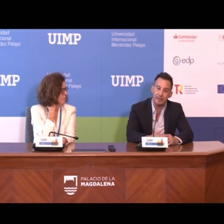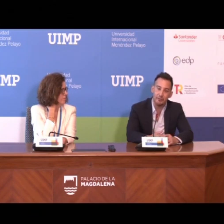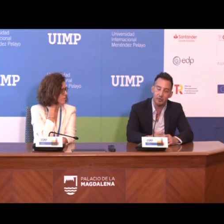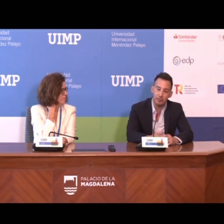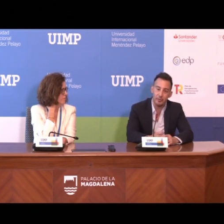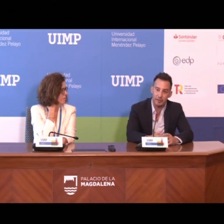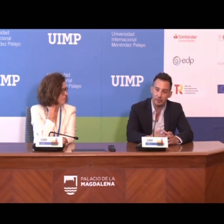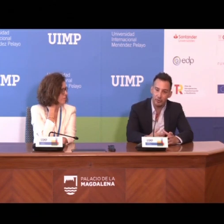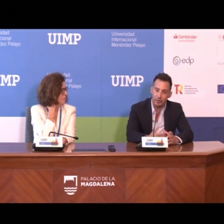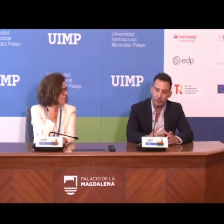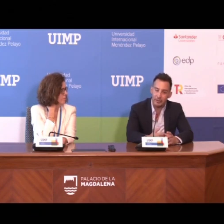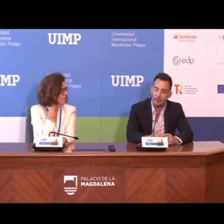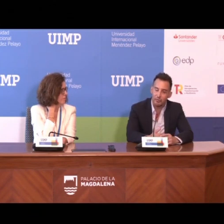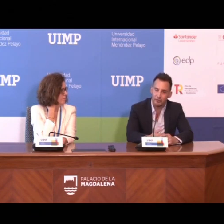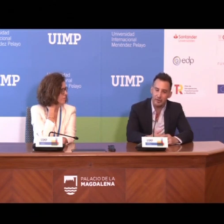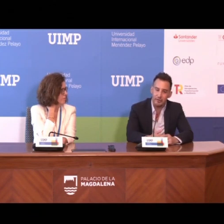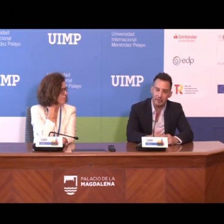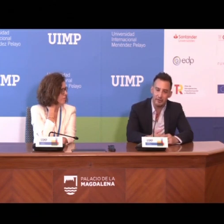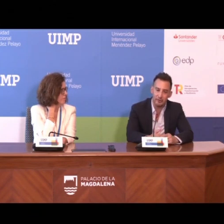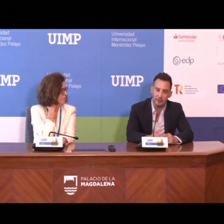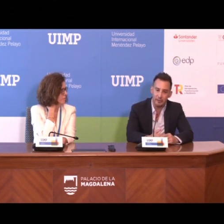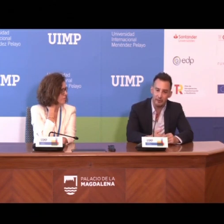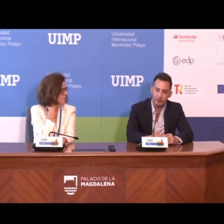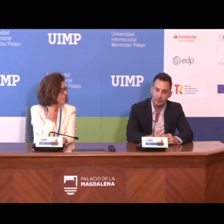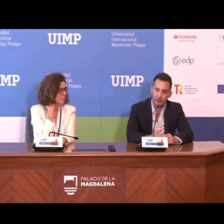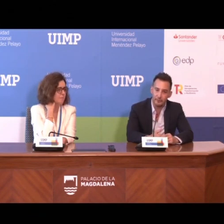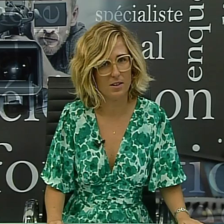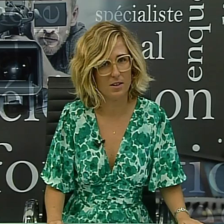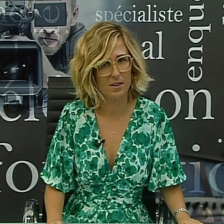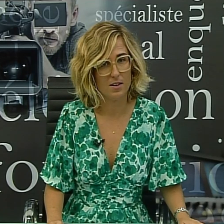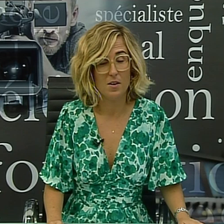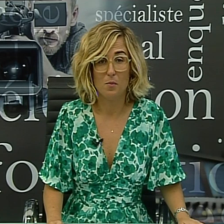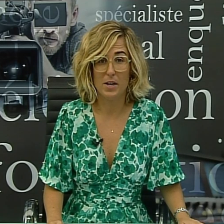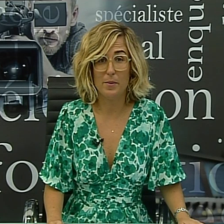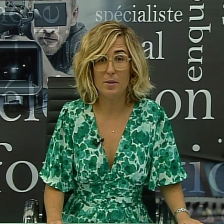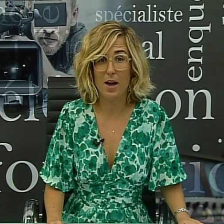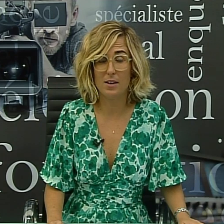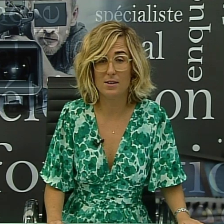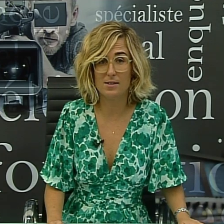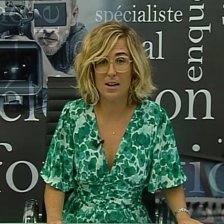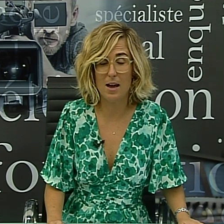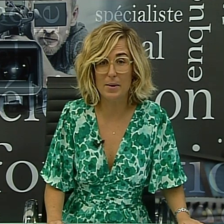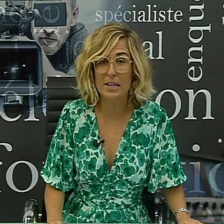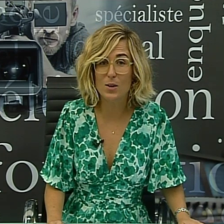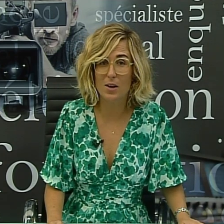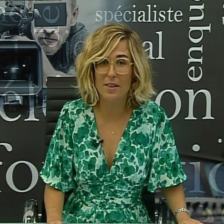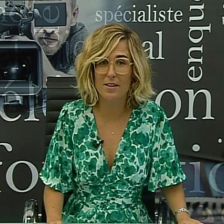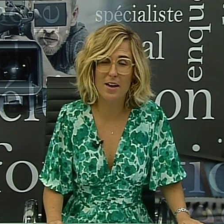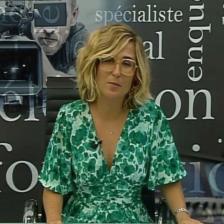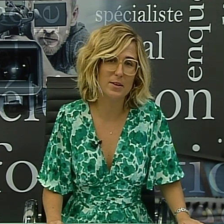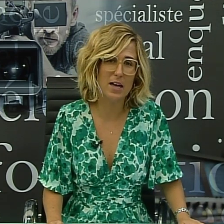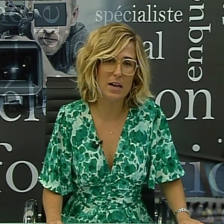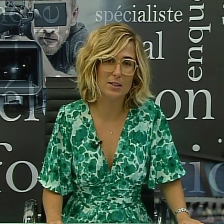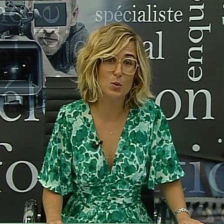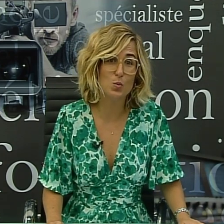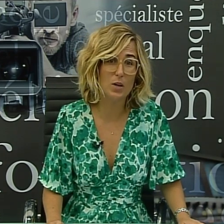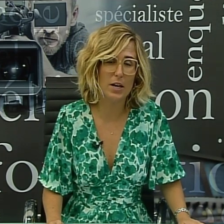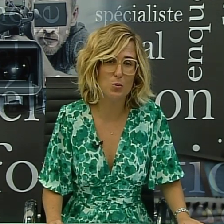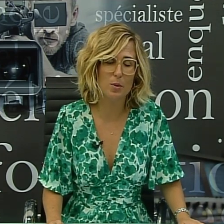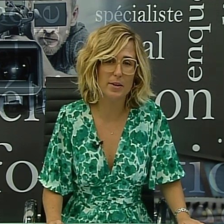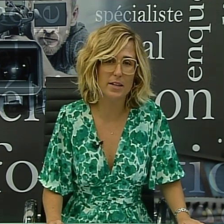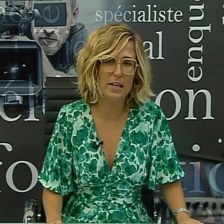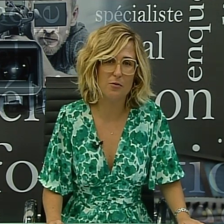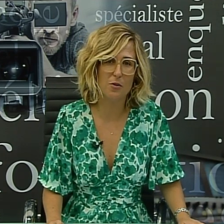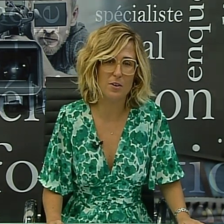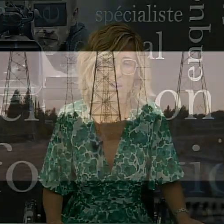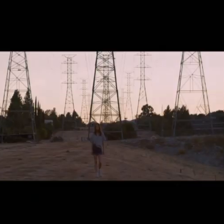este próximo proyecto, es una historia que tengo muchísimas ganas de contar. Van a ver imágenes de la película de Jamie Duck, Nunca